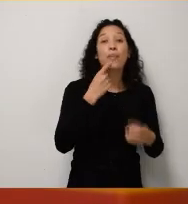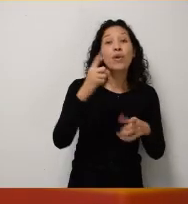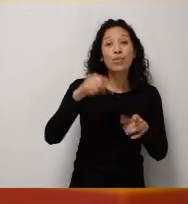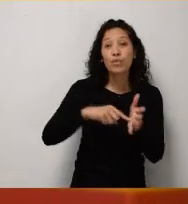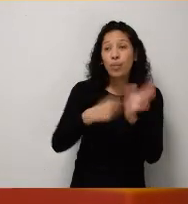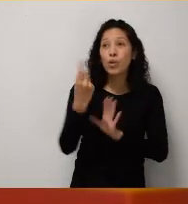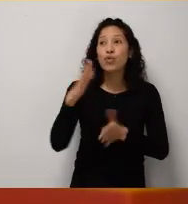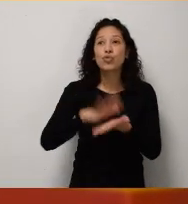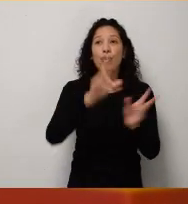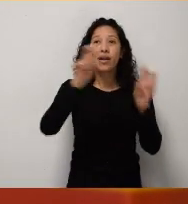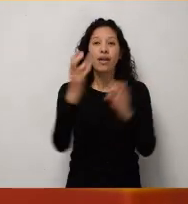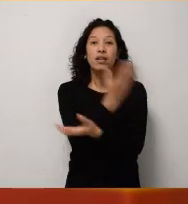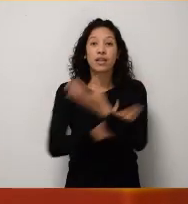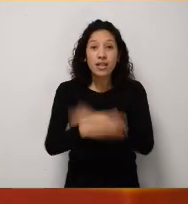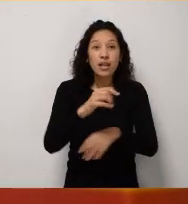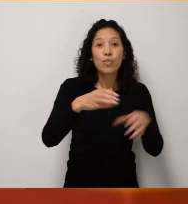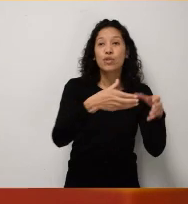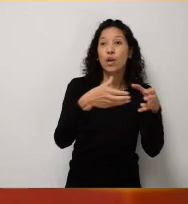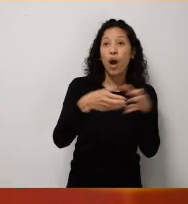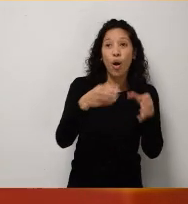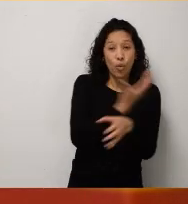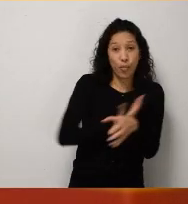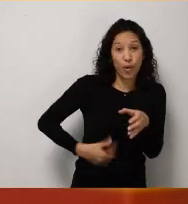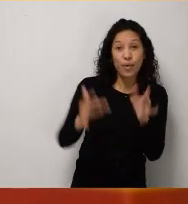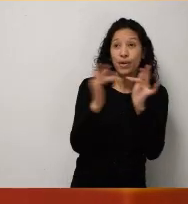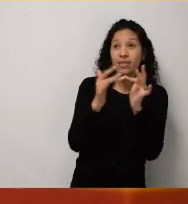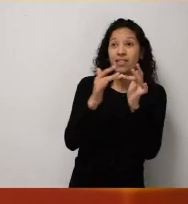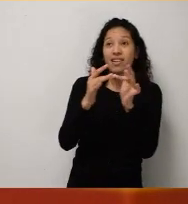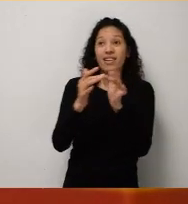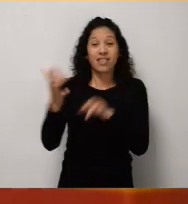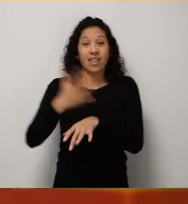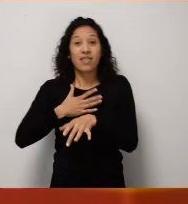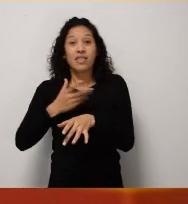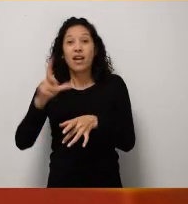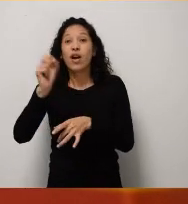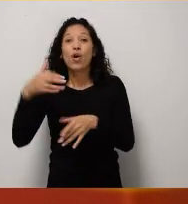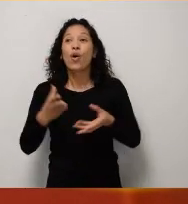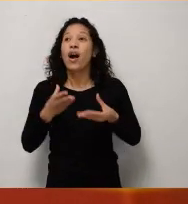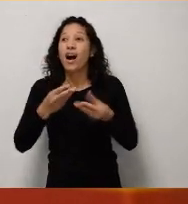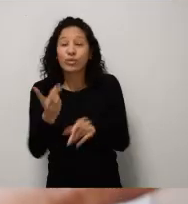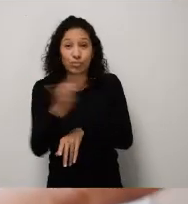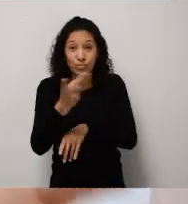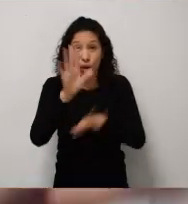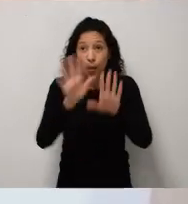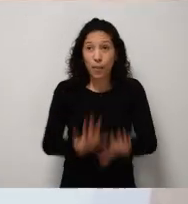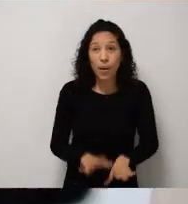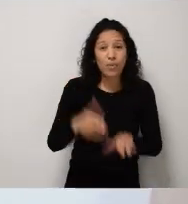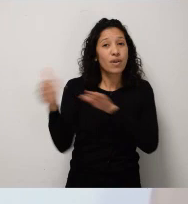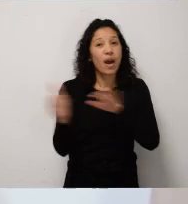discapacidad realizada por todo el equipo de gobierno digital y de empleo con apoyo. Y por el otro lado, estamos